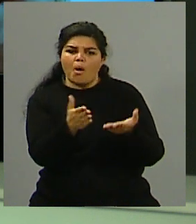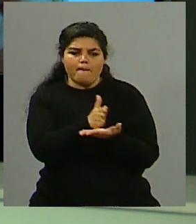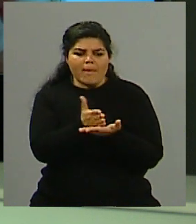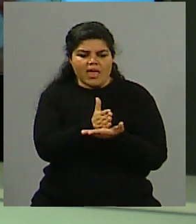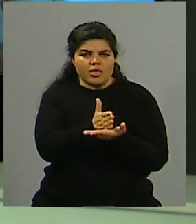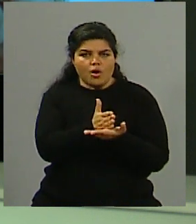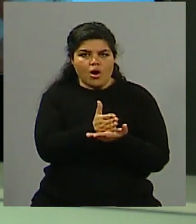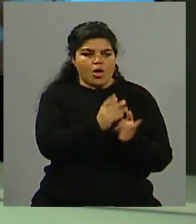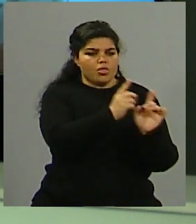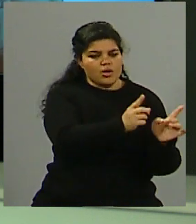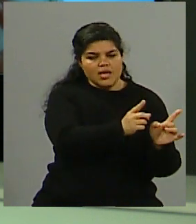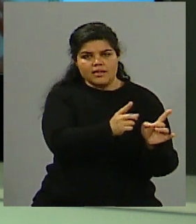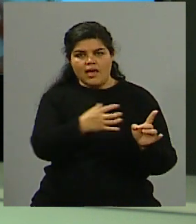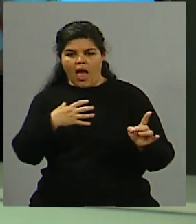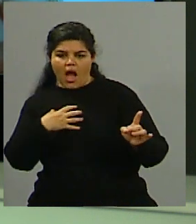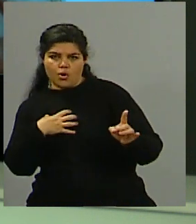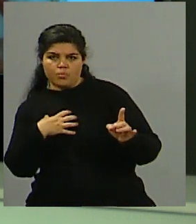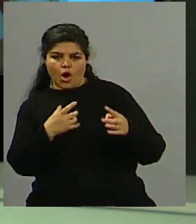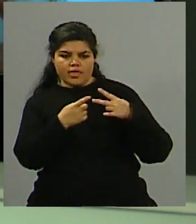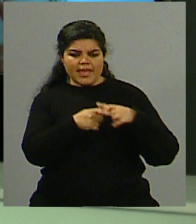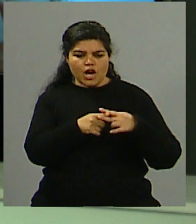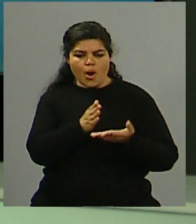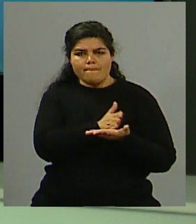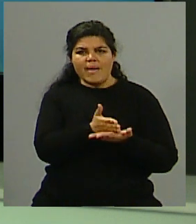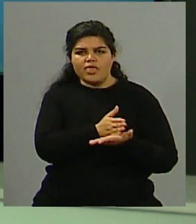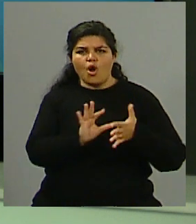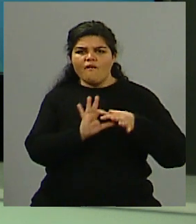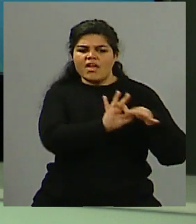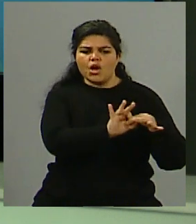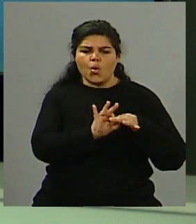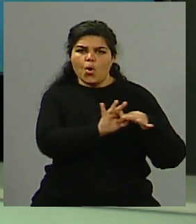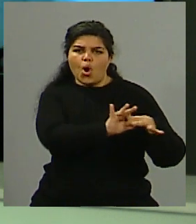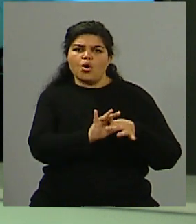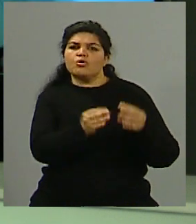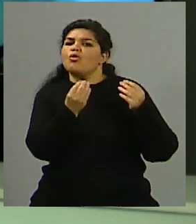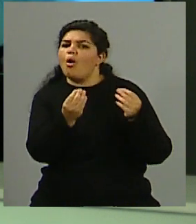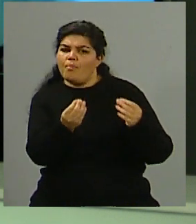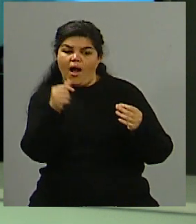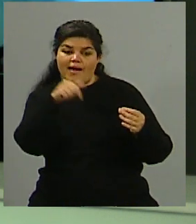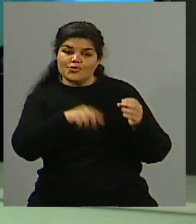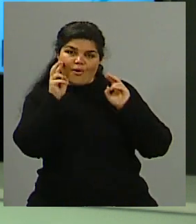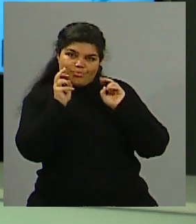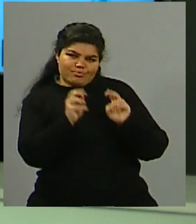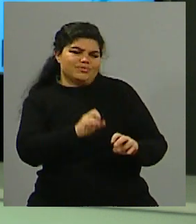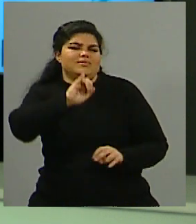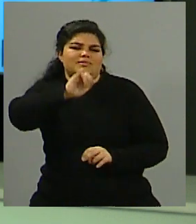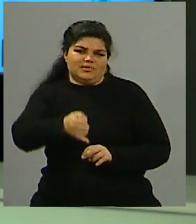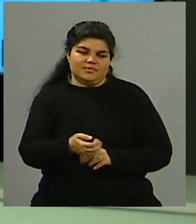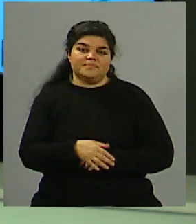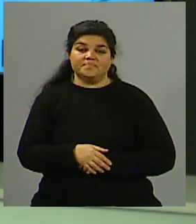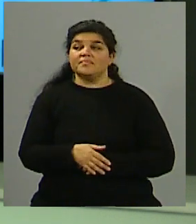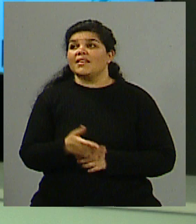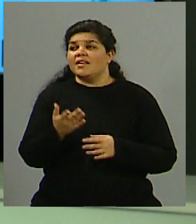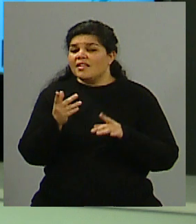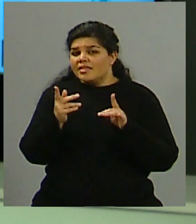Bueno, creo que hemos aprendido muchísimas cosas, hemos avanzado en un montón de cosas y tenemos muchísimas nuevas